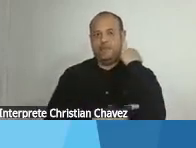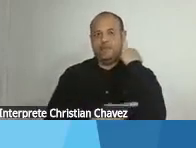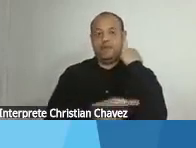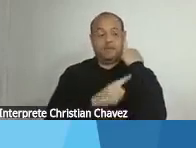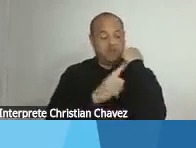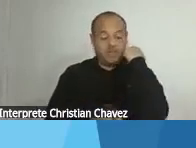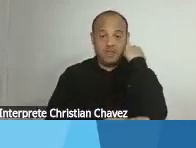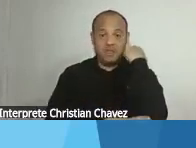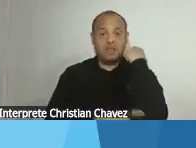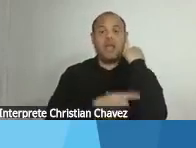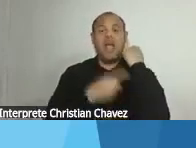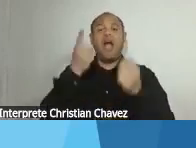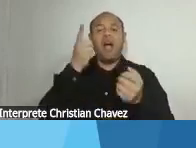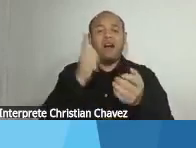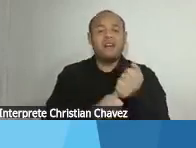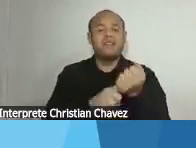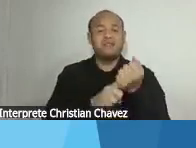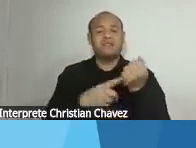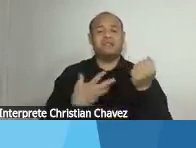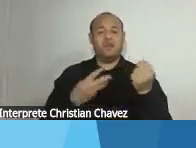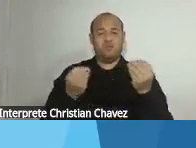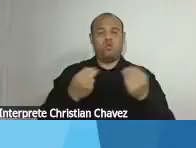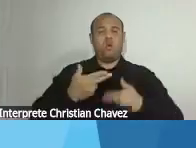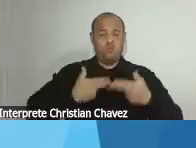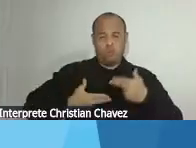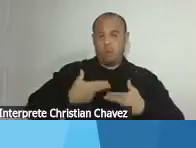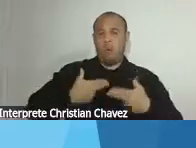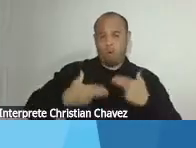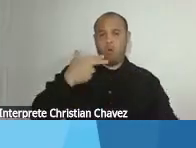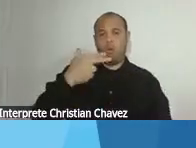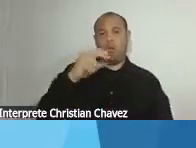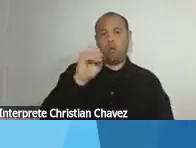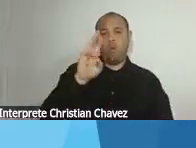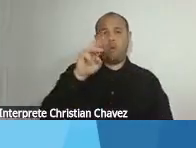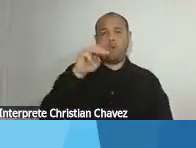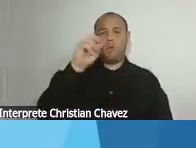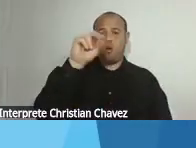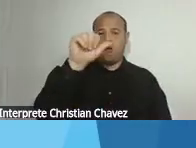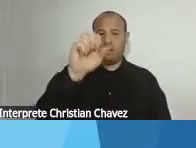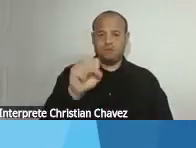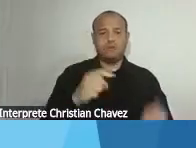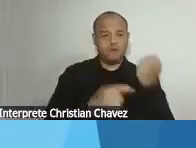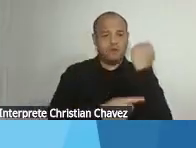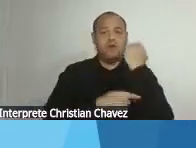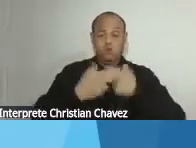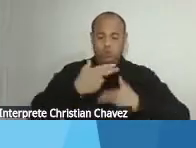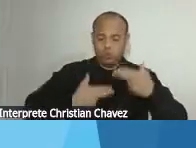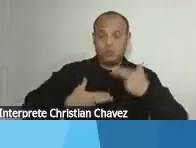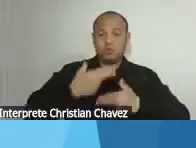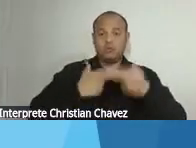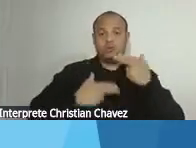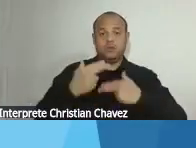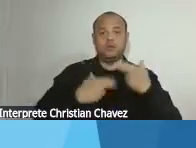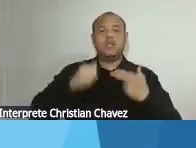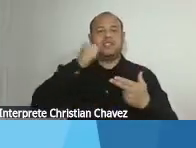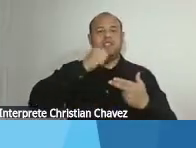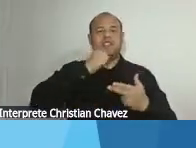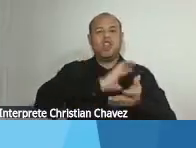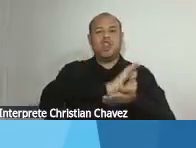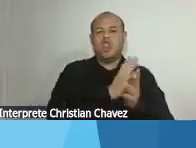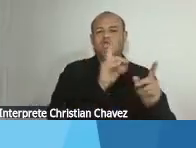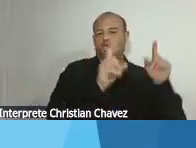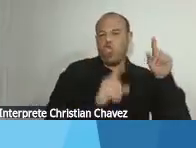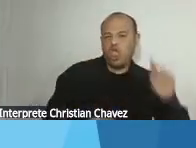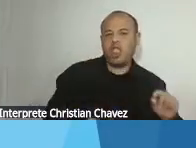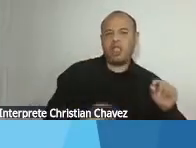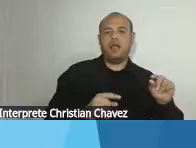secreciones de varias hormonas. Esas hormonas que se secretan, pues pueden inhibir, pueden disminuir